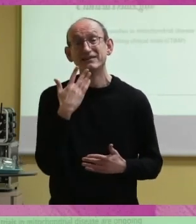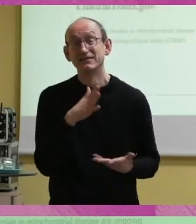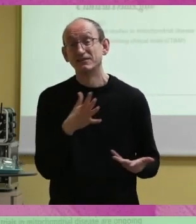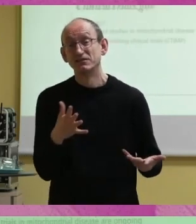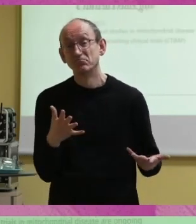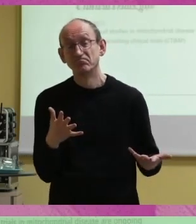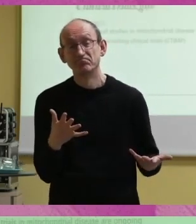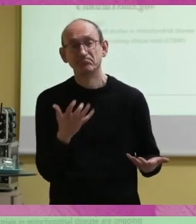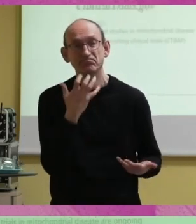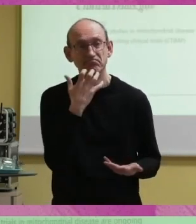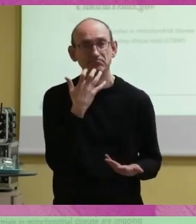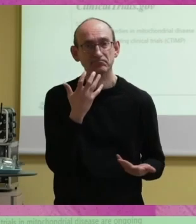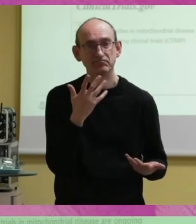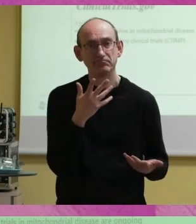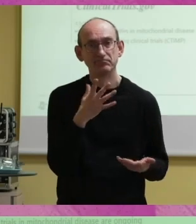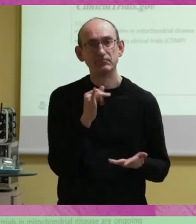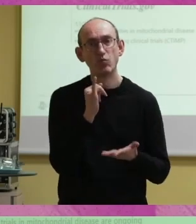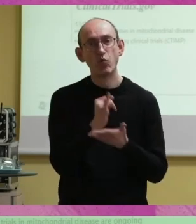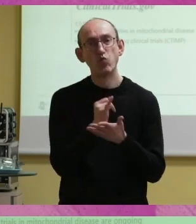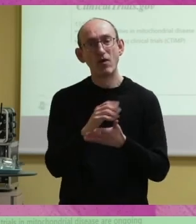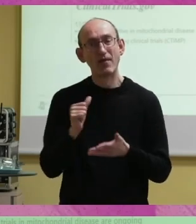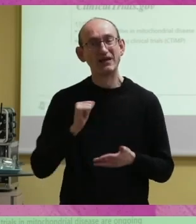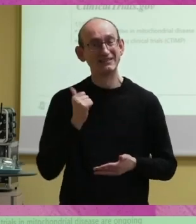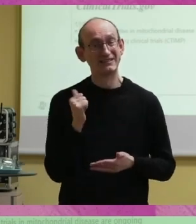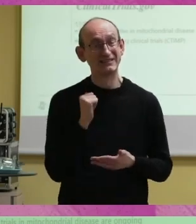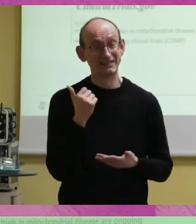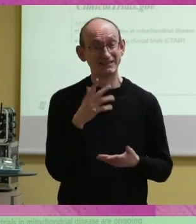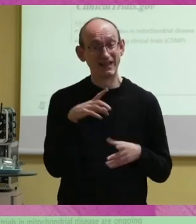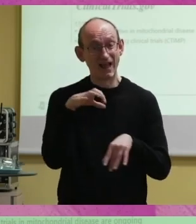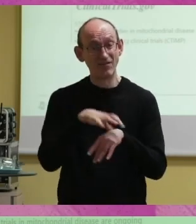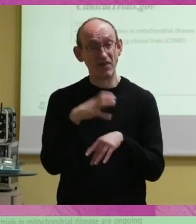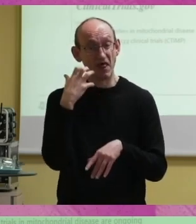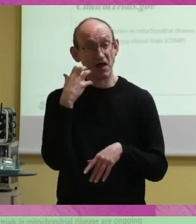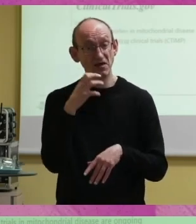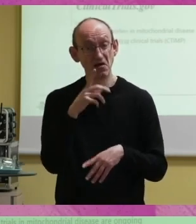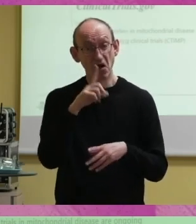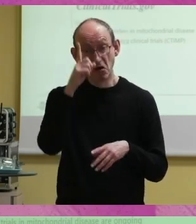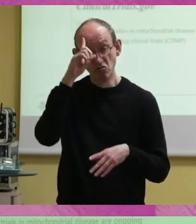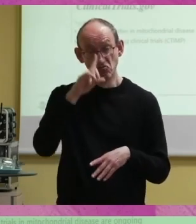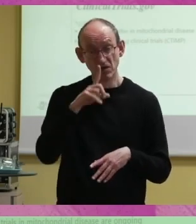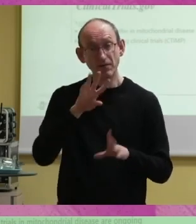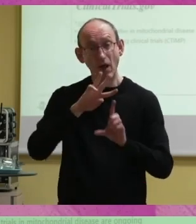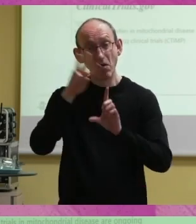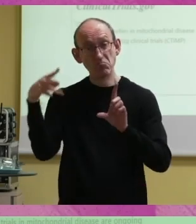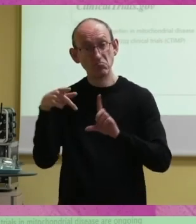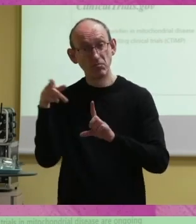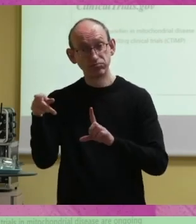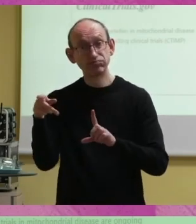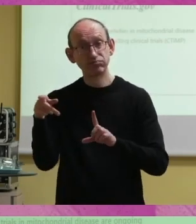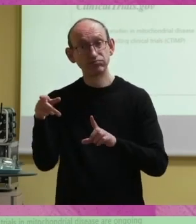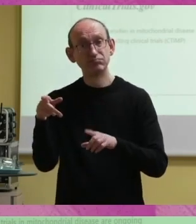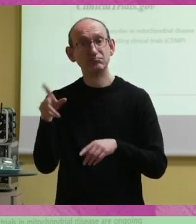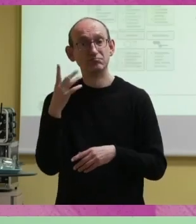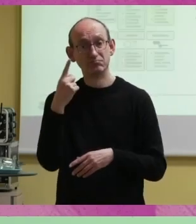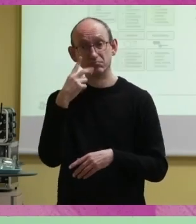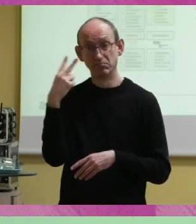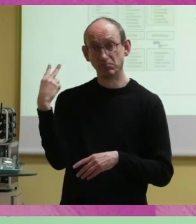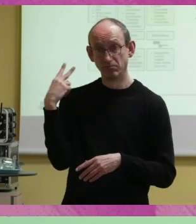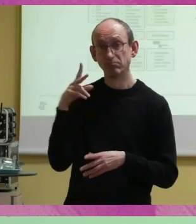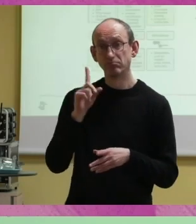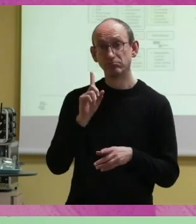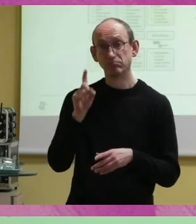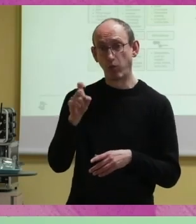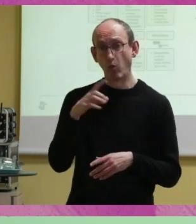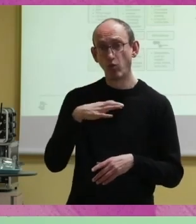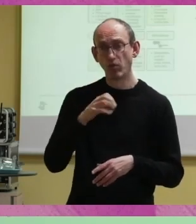qué ensayos clínicos hay en una enfermedad rara, podéis ir a esta página web de clinicaltrials.gov.